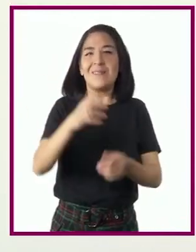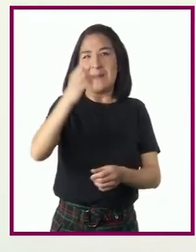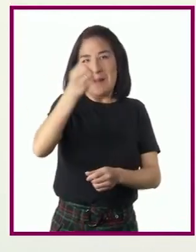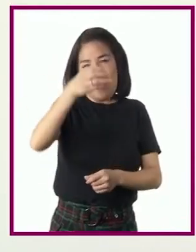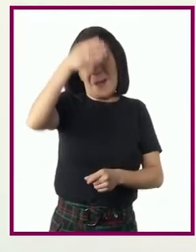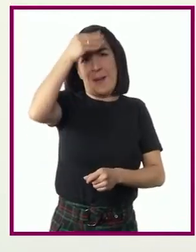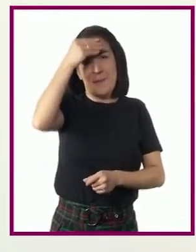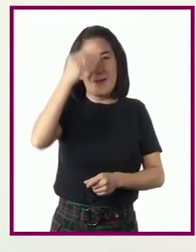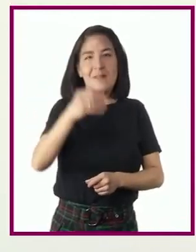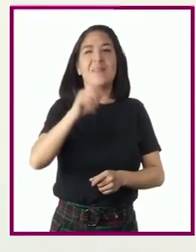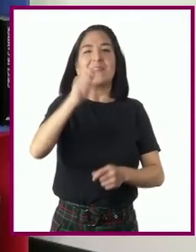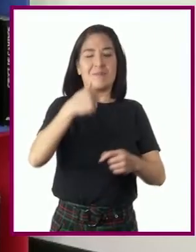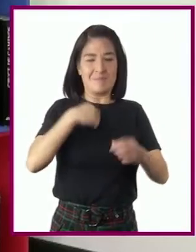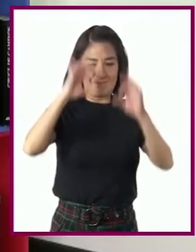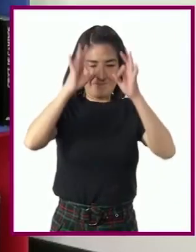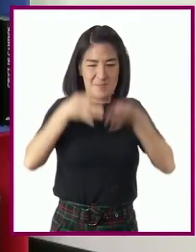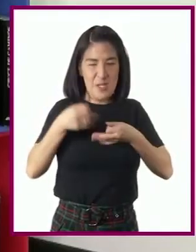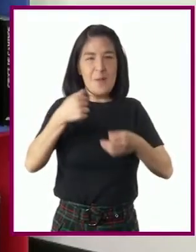han aprendido de ustedes.